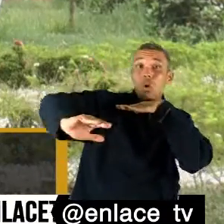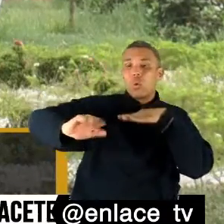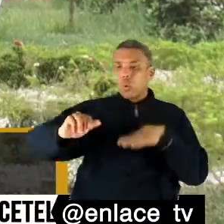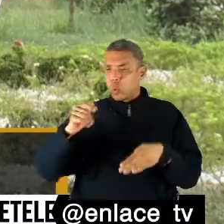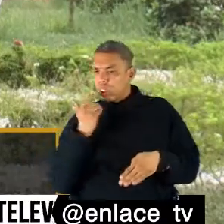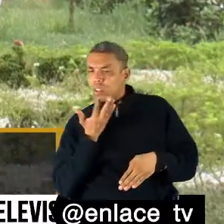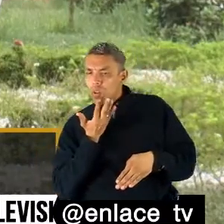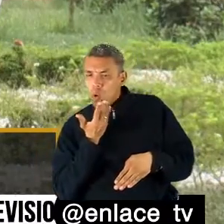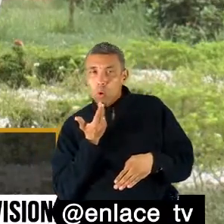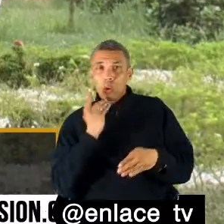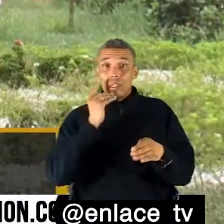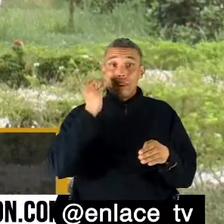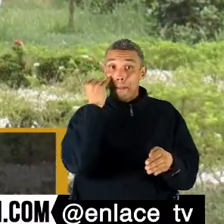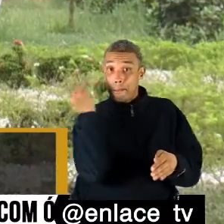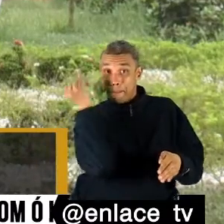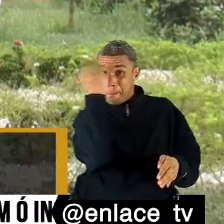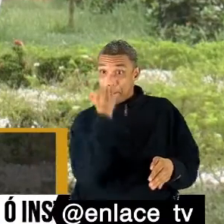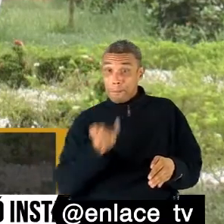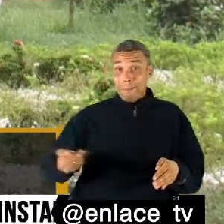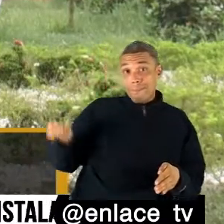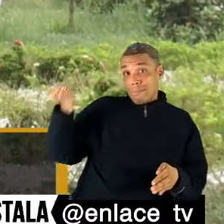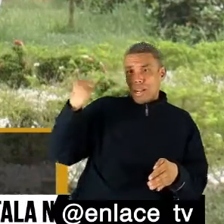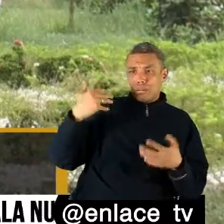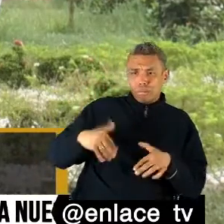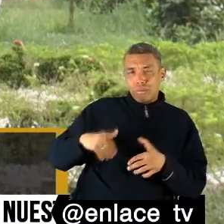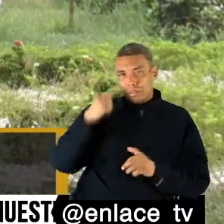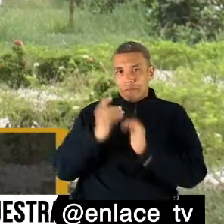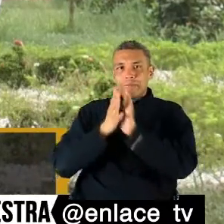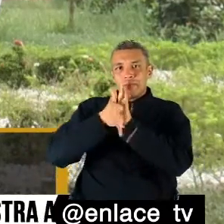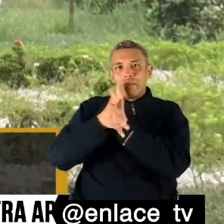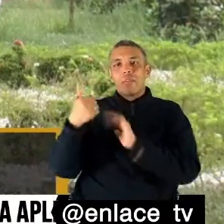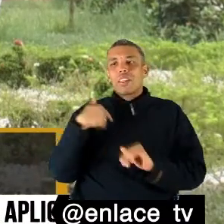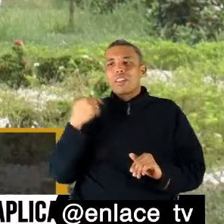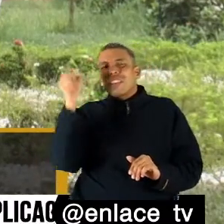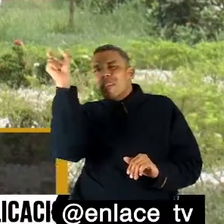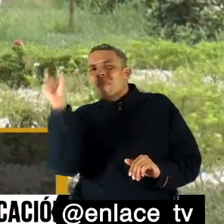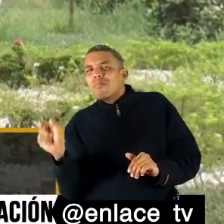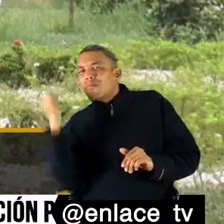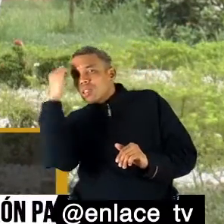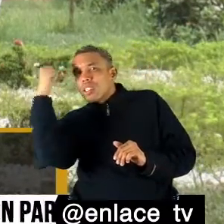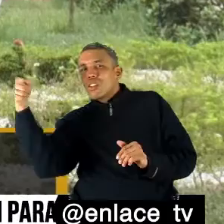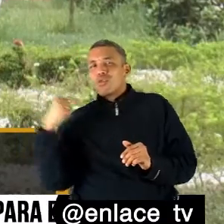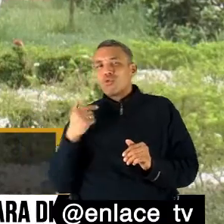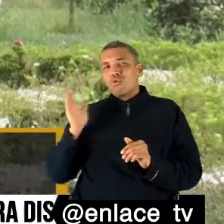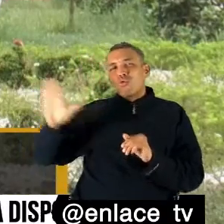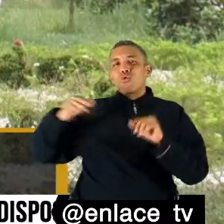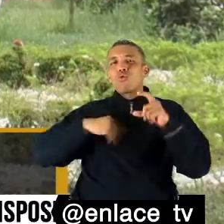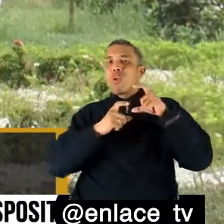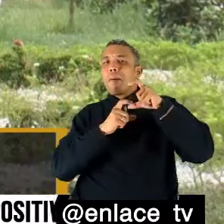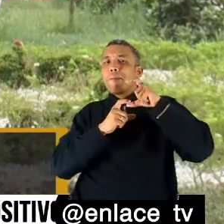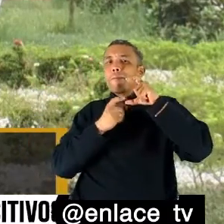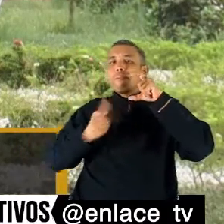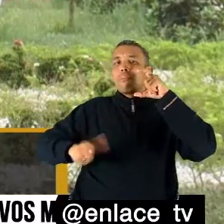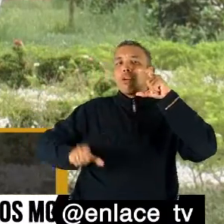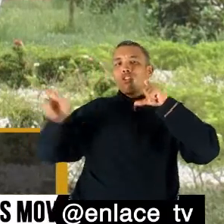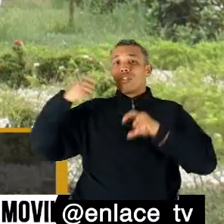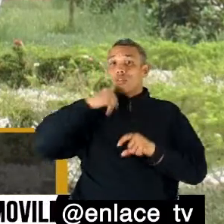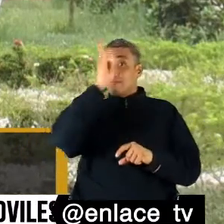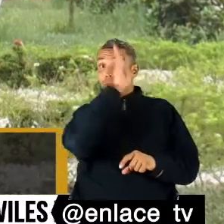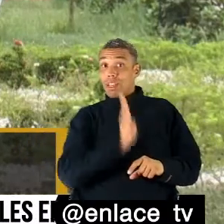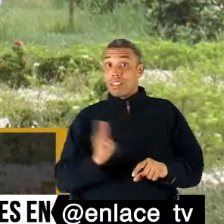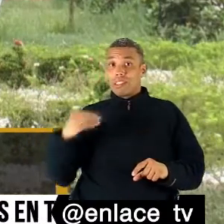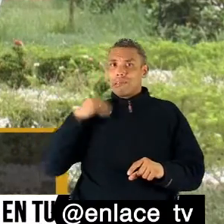hemos gestionado con instructores del Brasil que vienen a enseñarnos todo lo que son los pisos poliméricos y específicamente